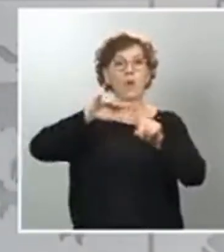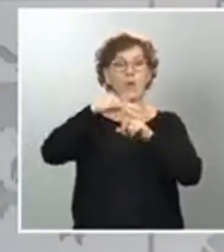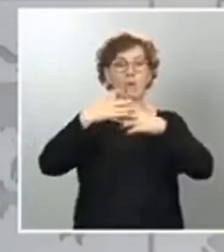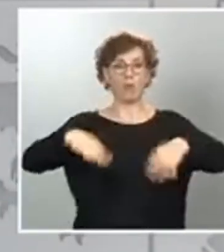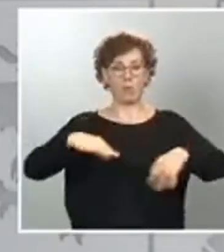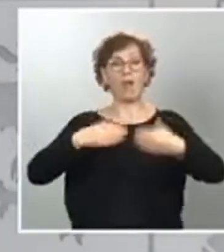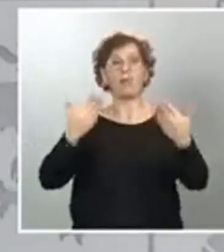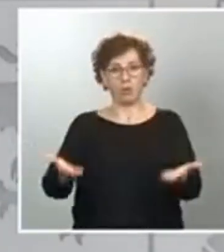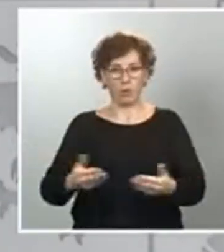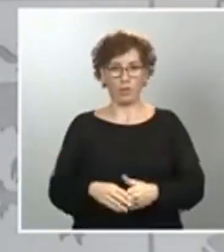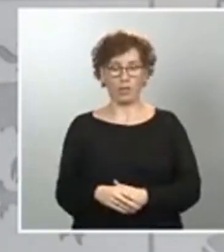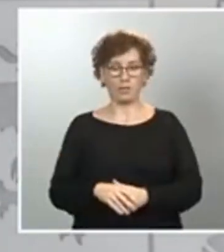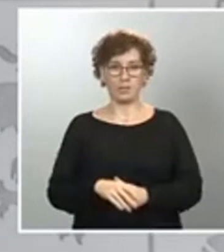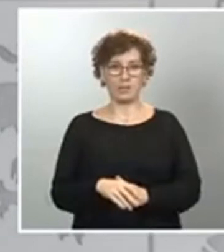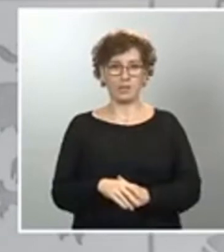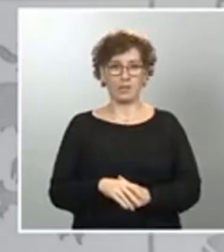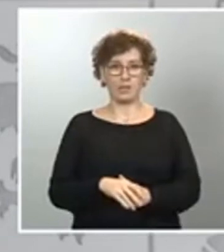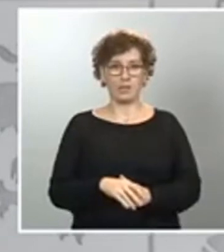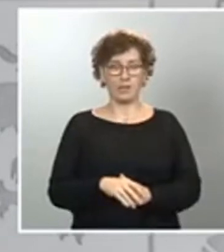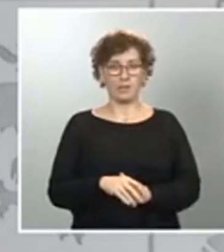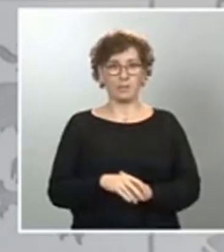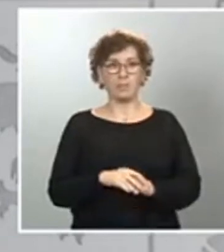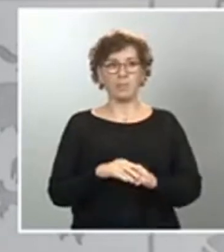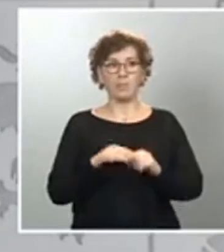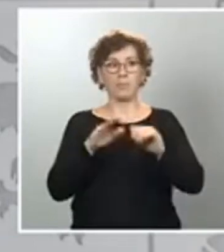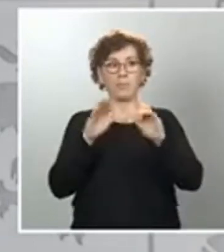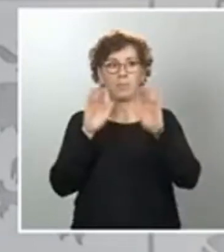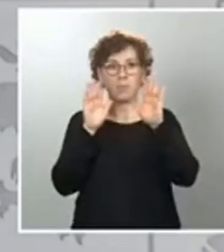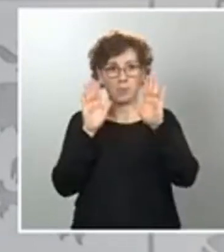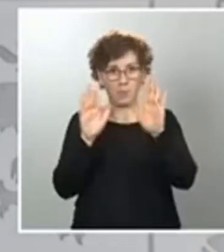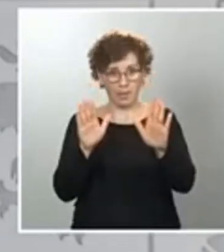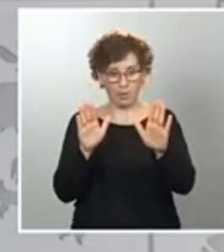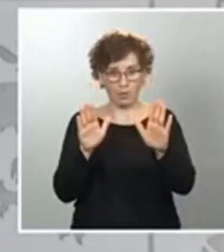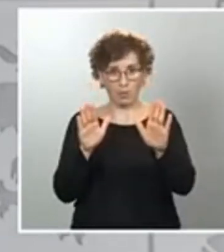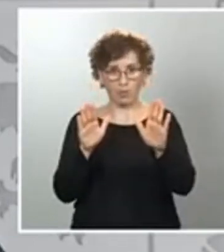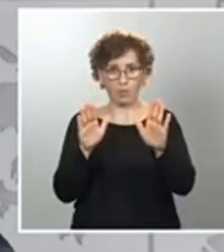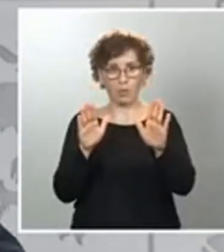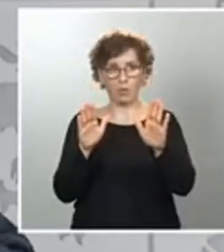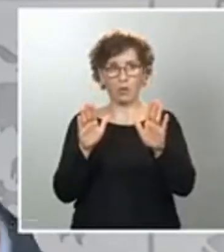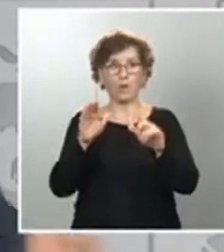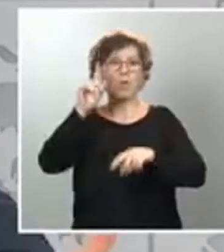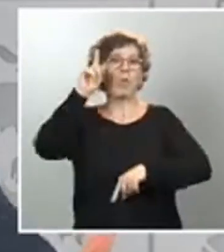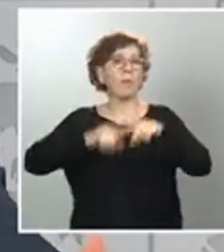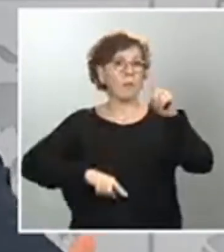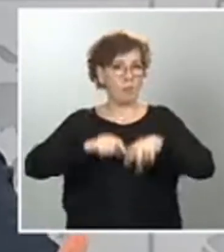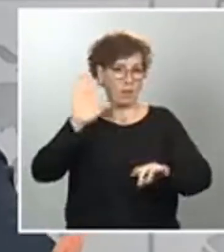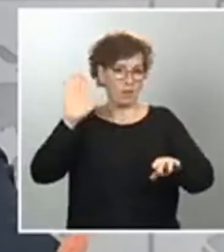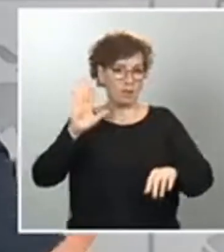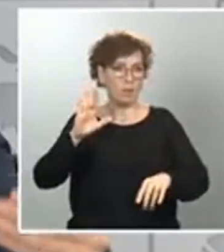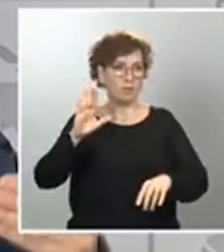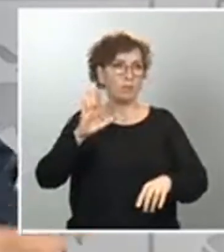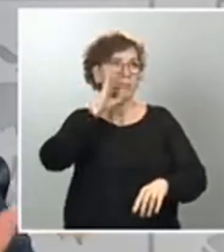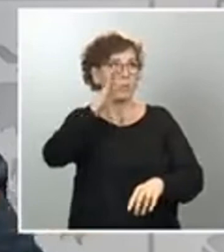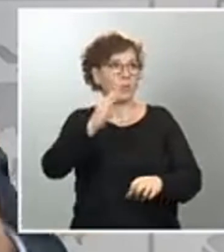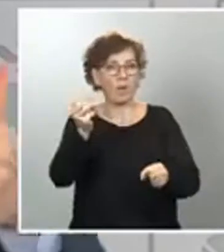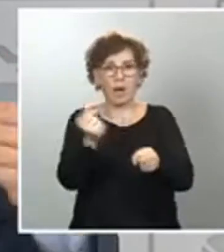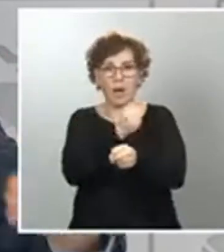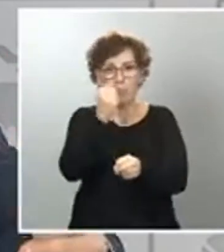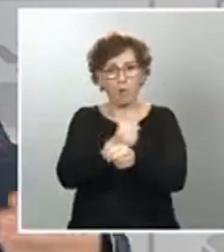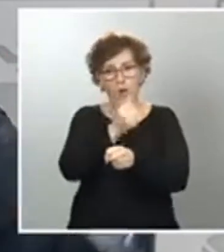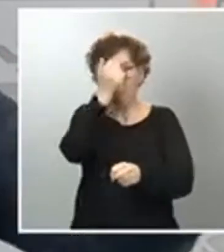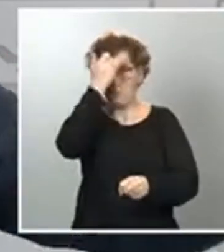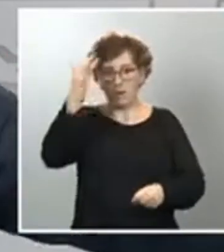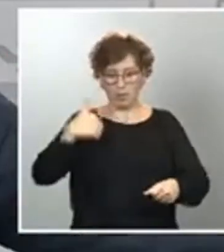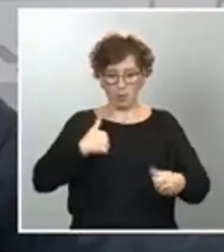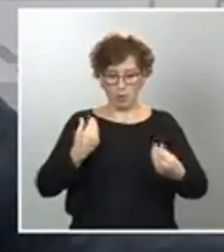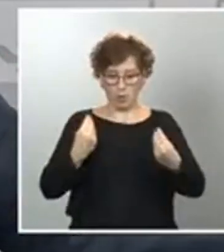Esto no significa, como usted sabe, María, que por motivos laborales, si una persona trabaja en Madrid pero vive en Segovia o vive